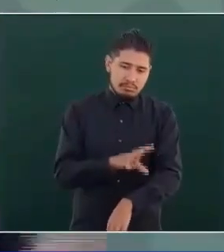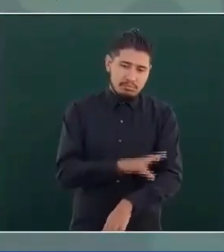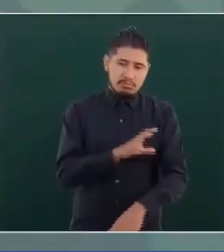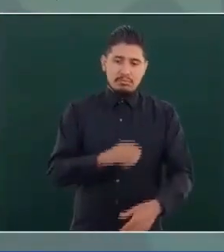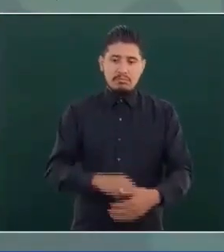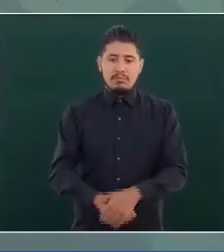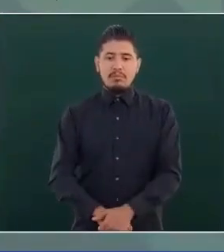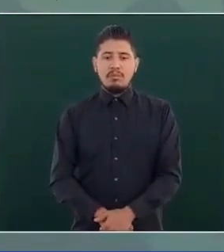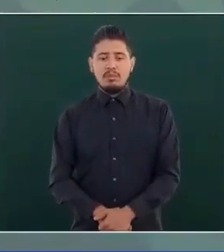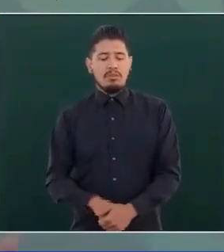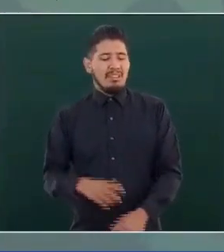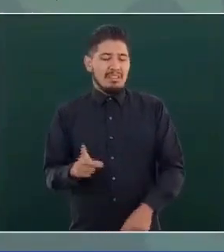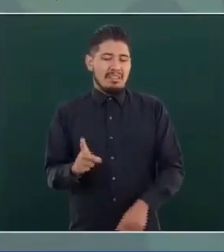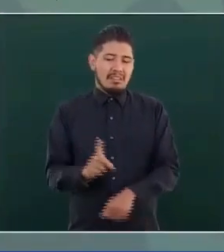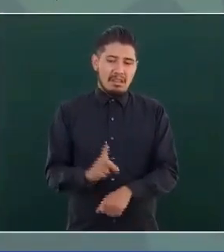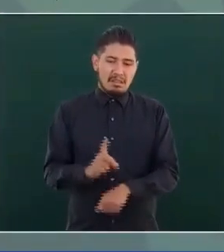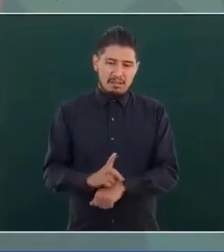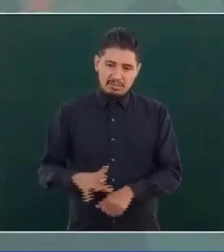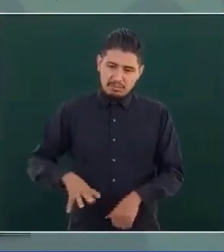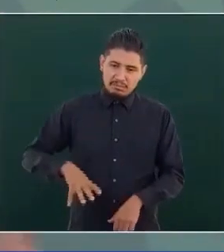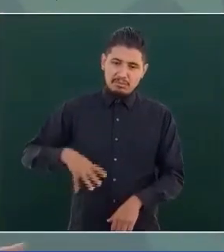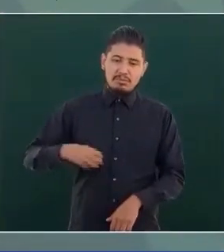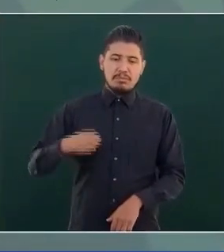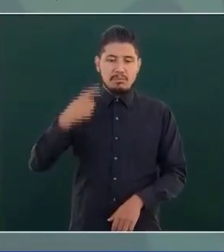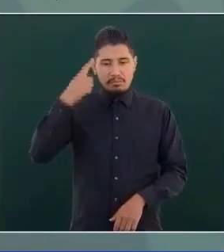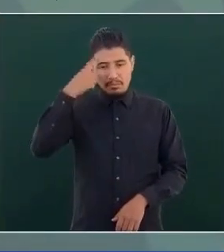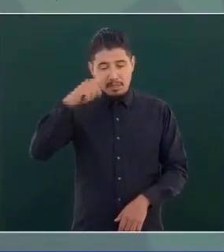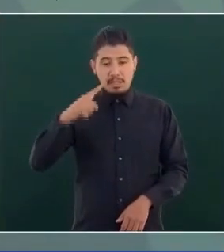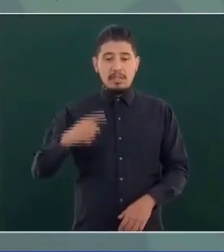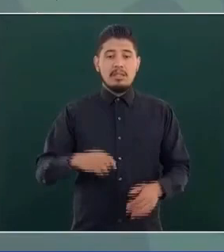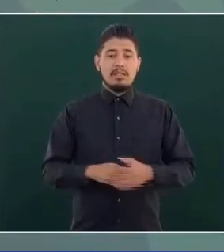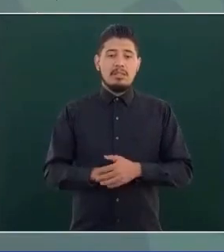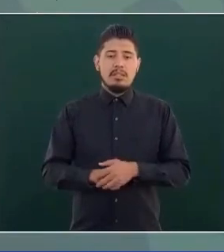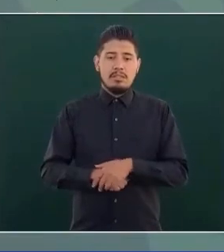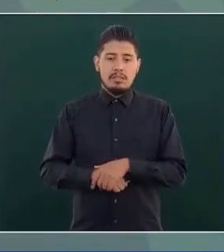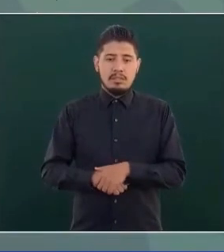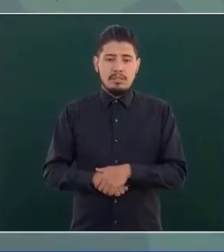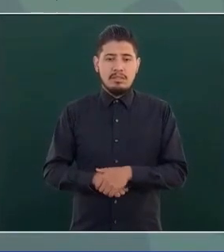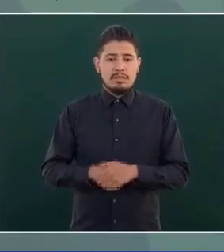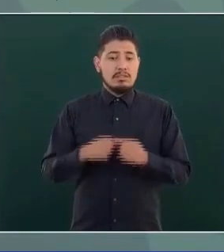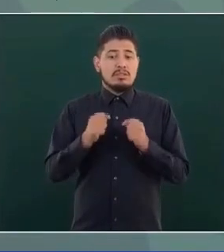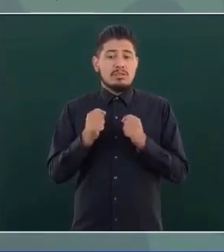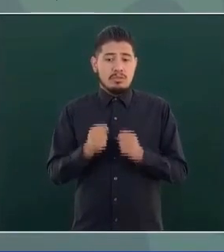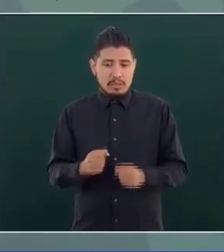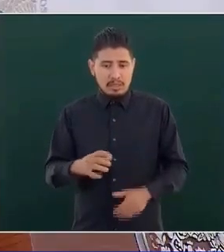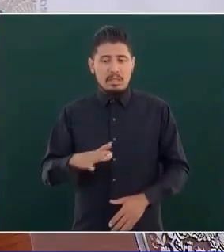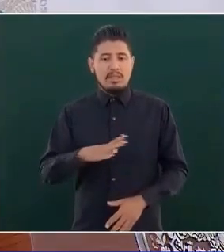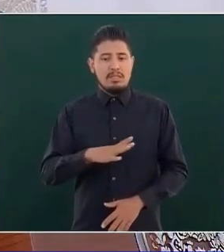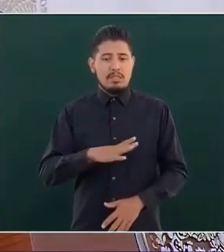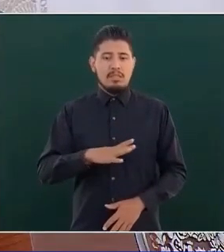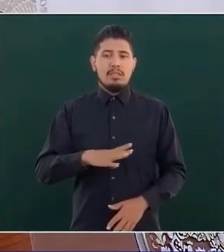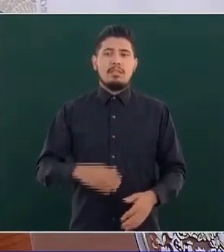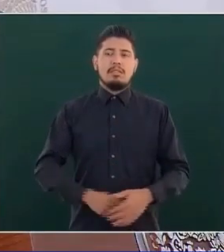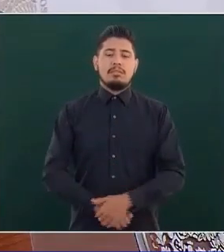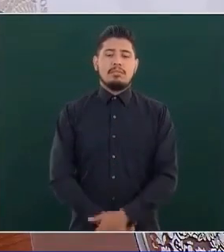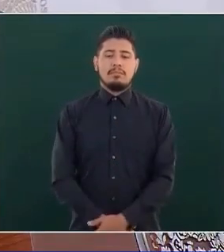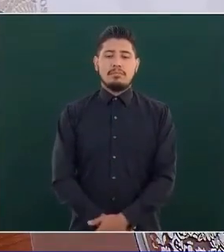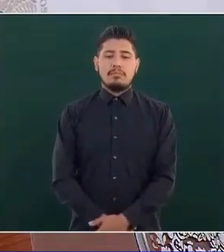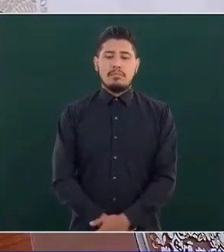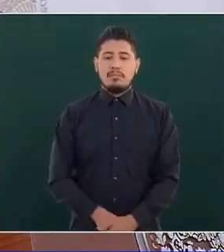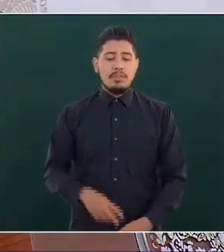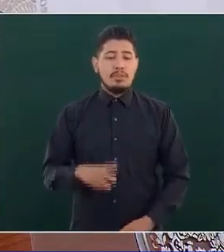Estamos luchando todos los días para garantizar que haya seguridad.